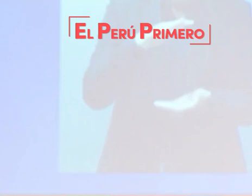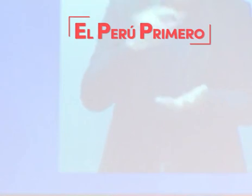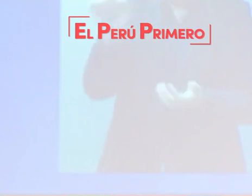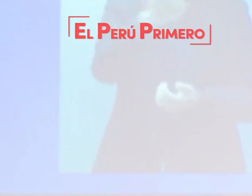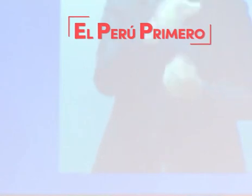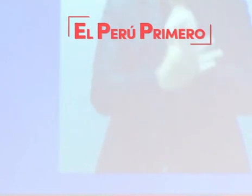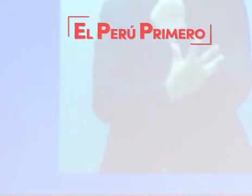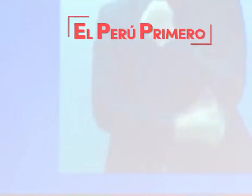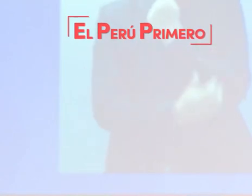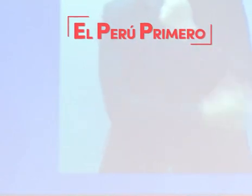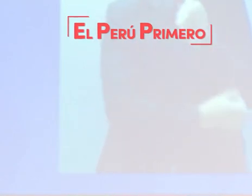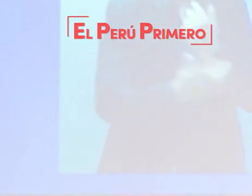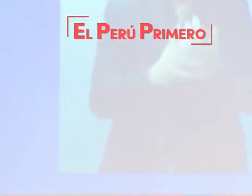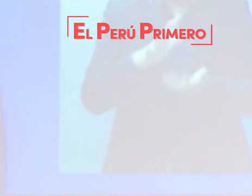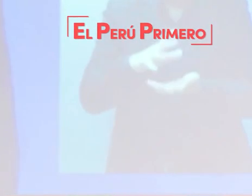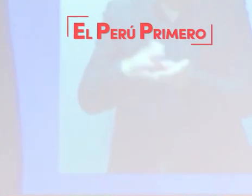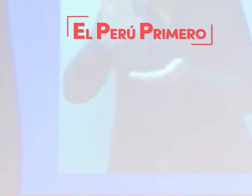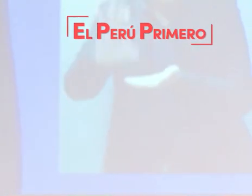en nuestro país